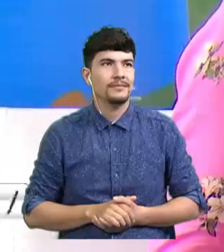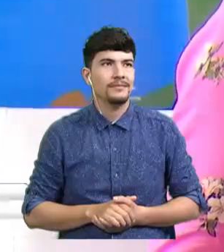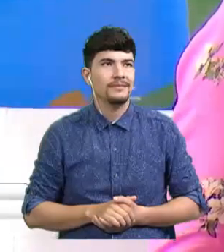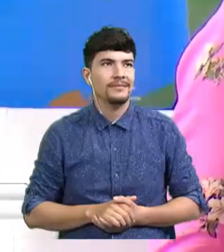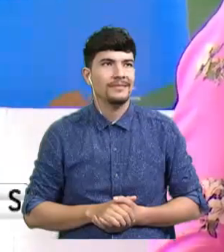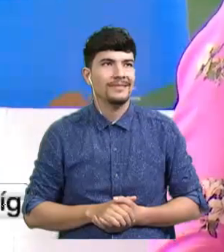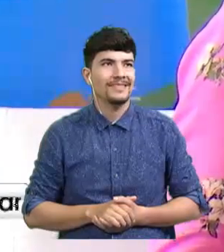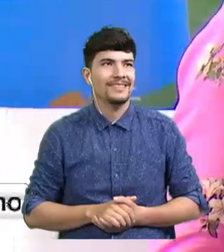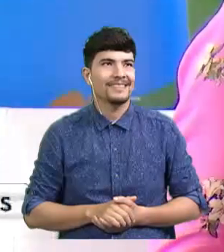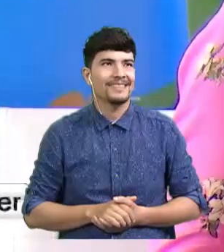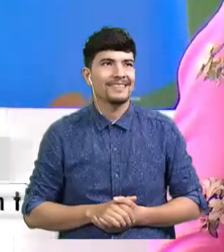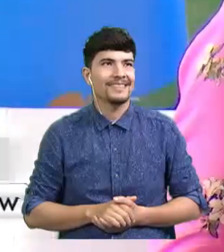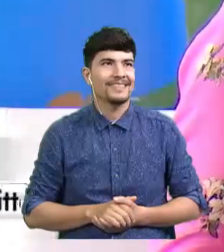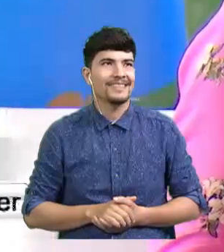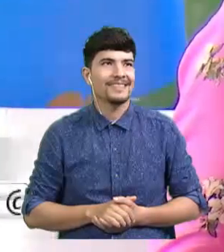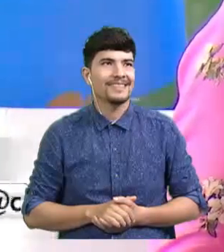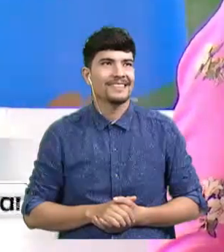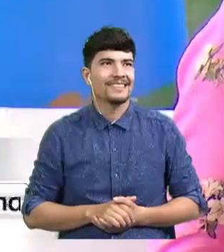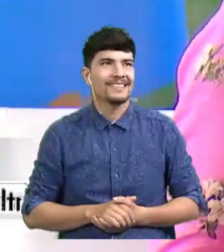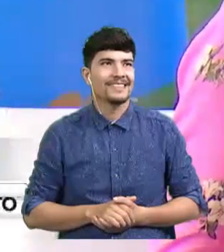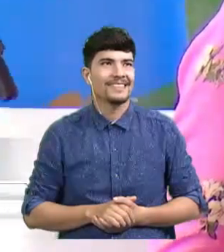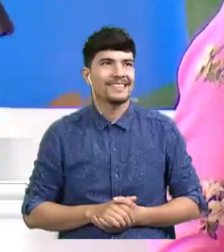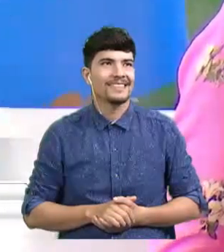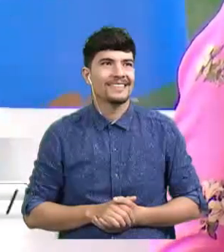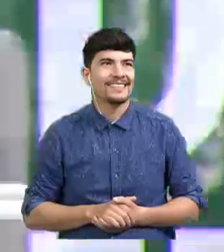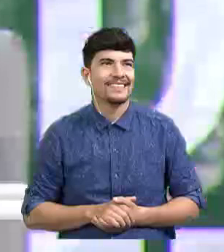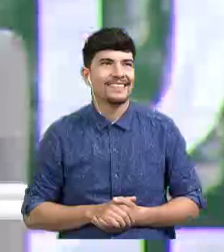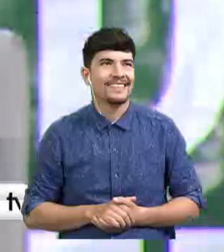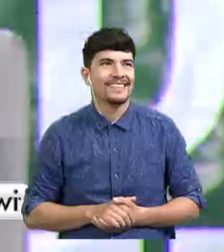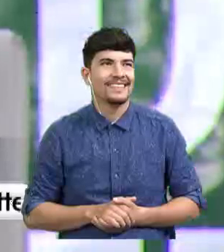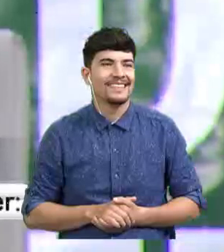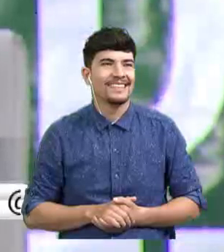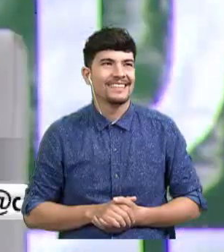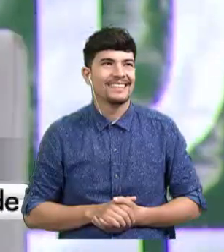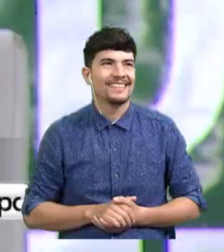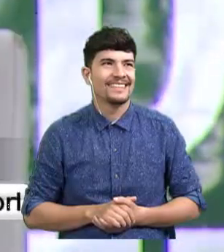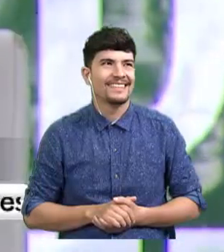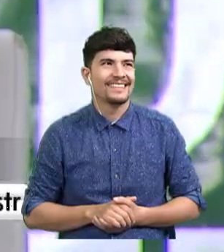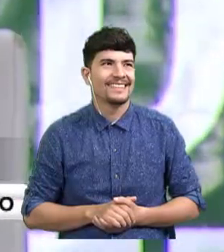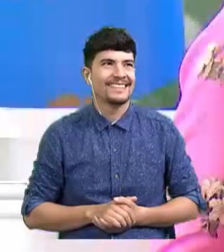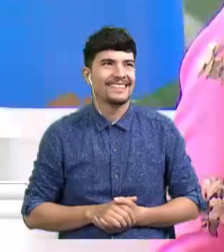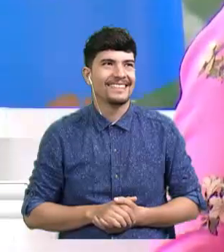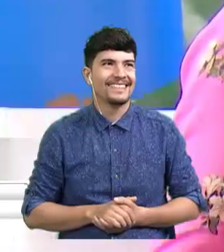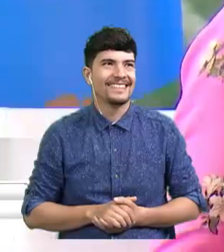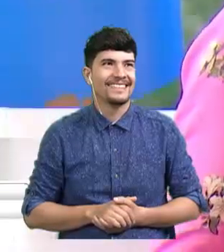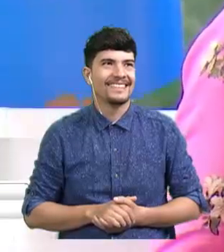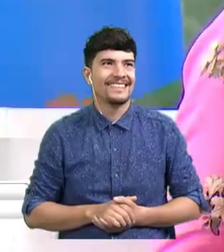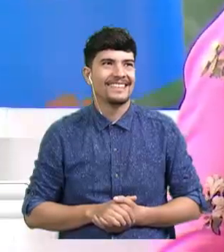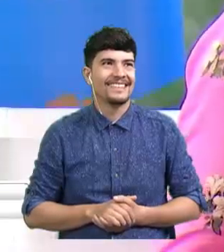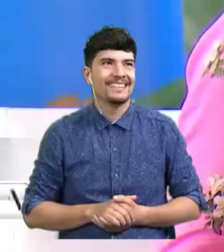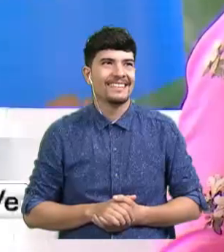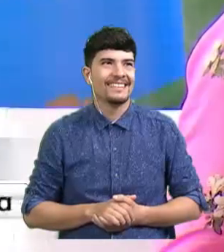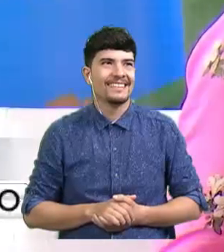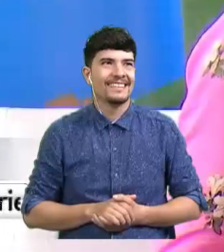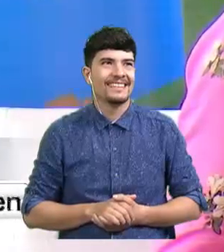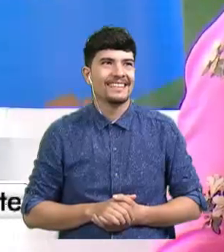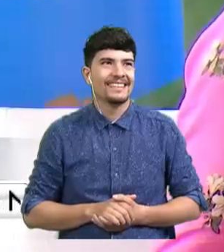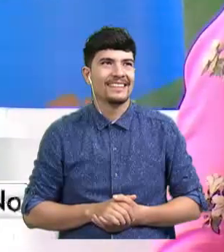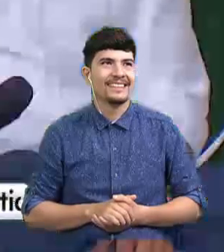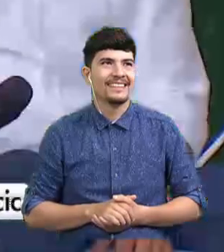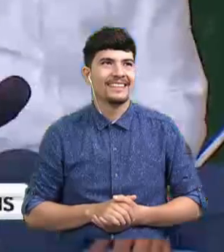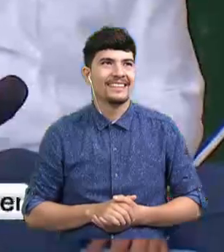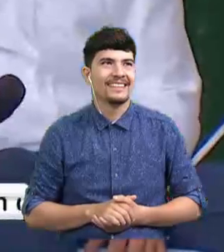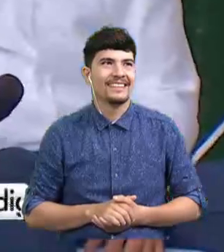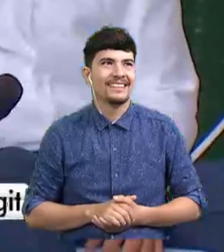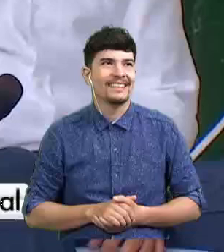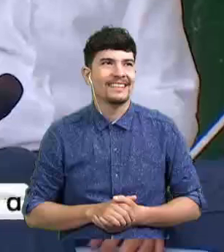me puede prestar un pocillito de manteca. Que amanecimos sin plata, que en la tienda ya no fían,